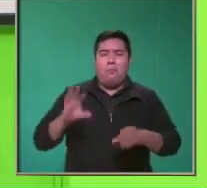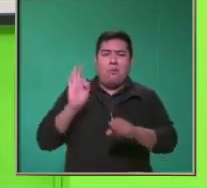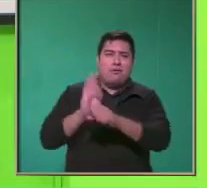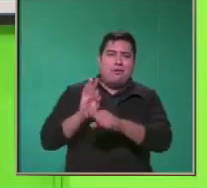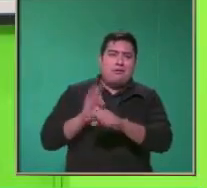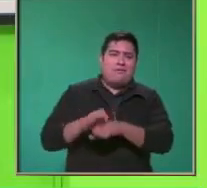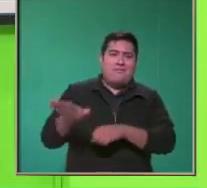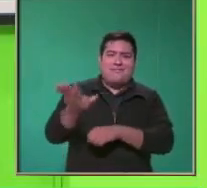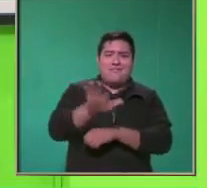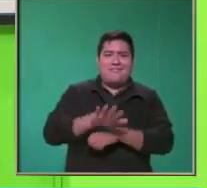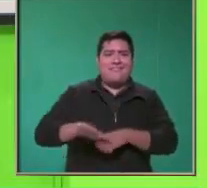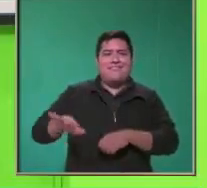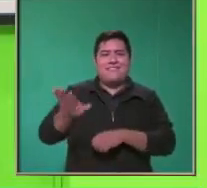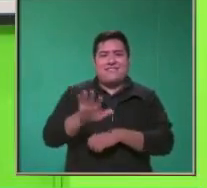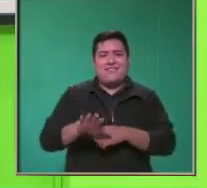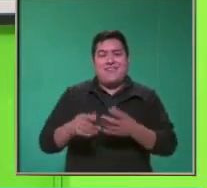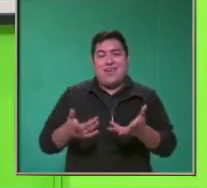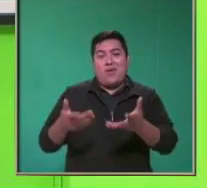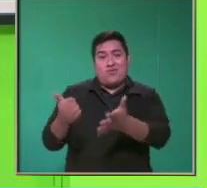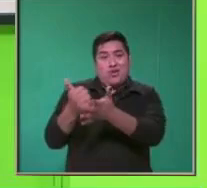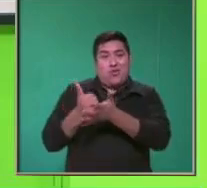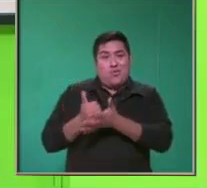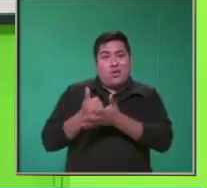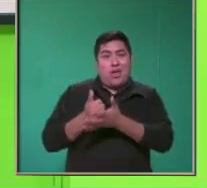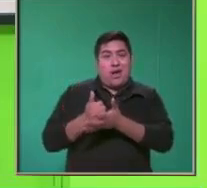específicamente delimitadas que nos sirven para